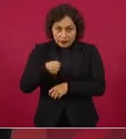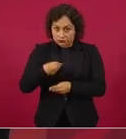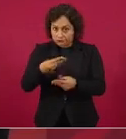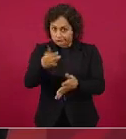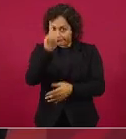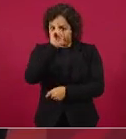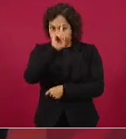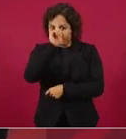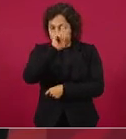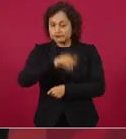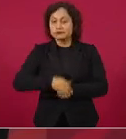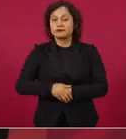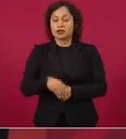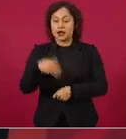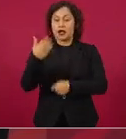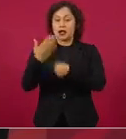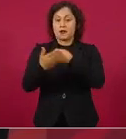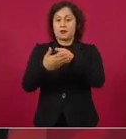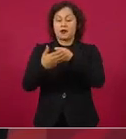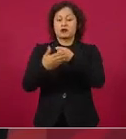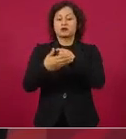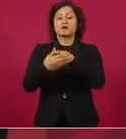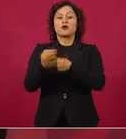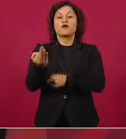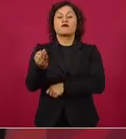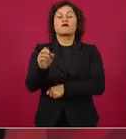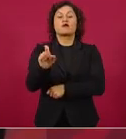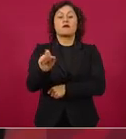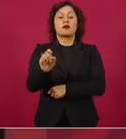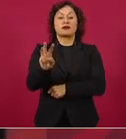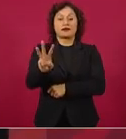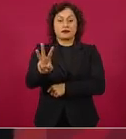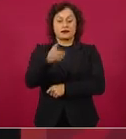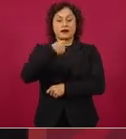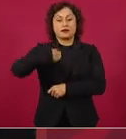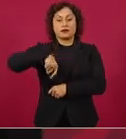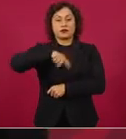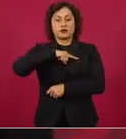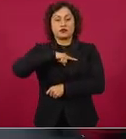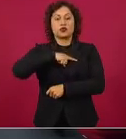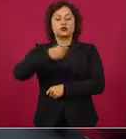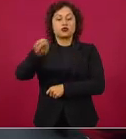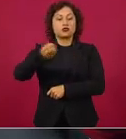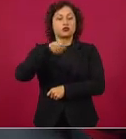Ahora el 23 de febrero vamos a hacer un homenaje porque